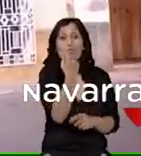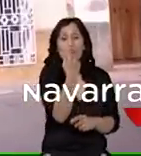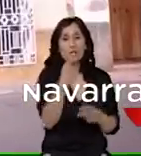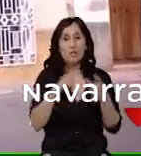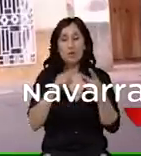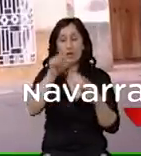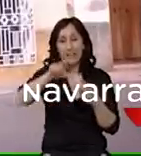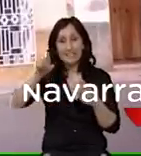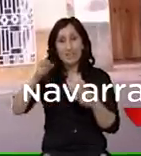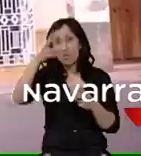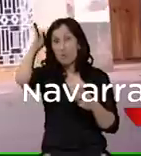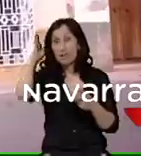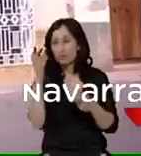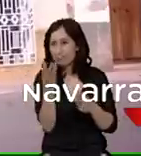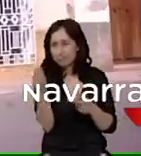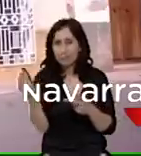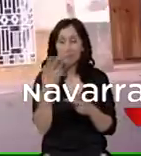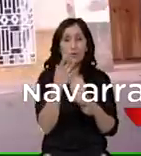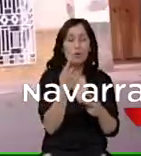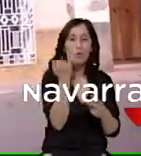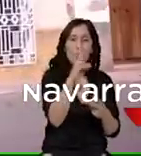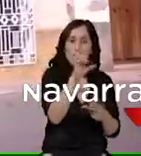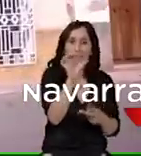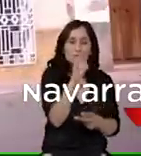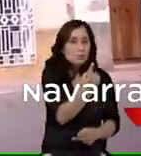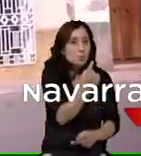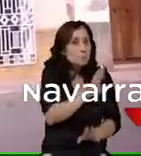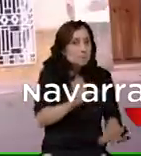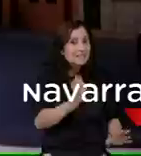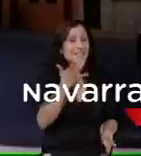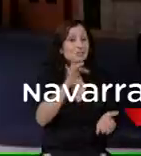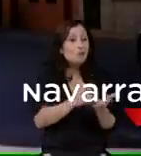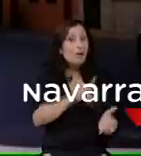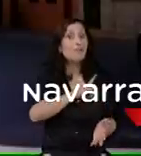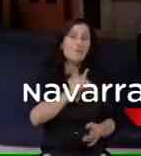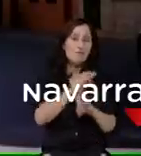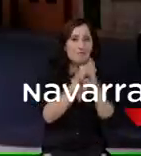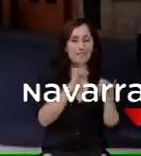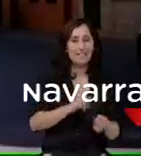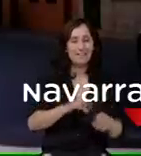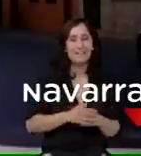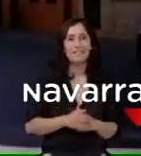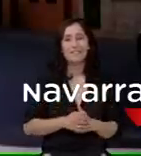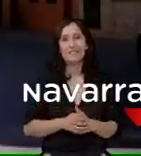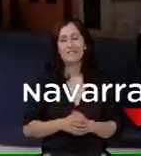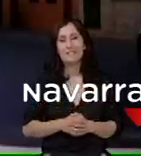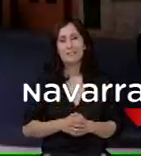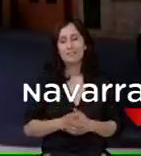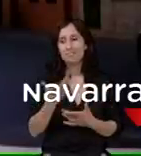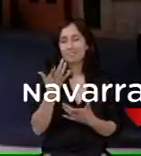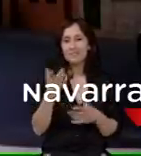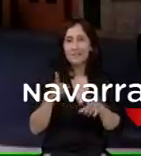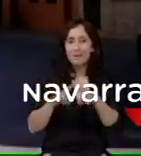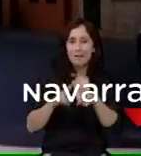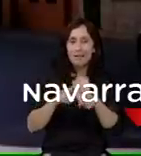un montón, pero Judas solo hay uno. Así que si te toca, pues estás feliz. Pues Judas, como tú has dicho, se dedica a rogar y a molestar